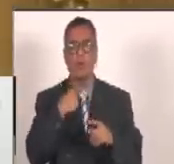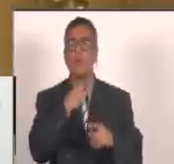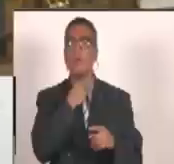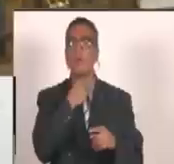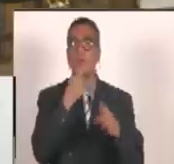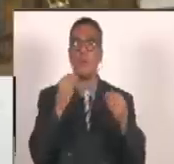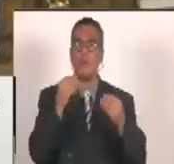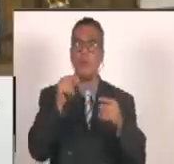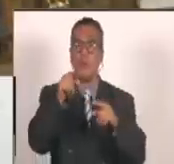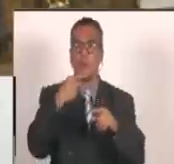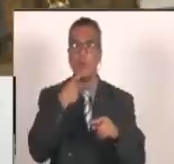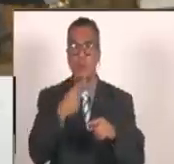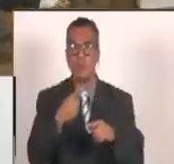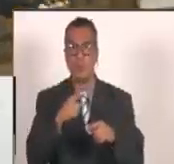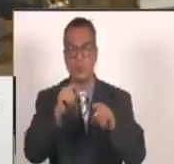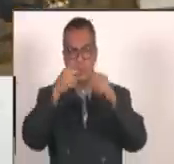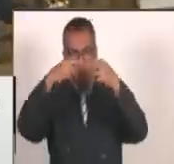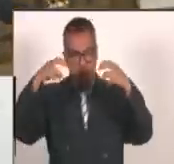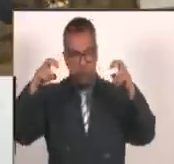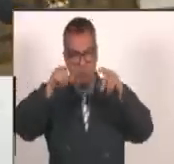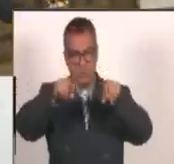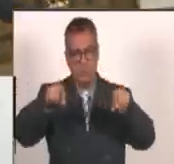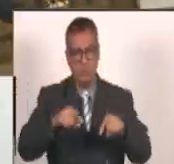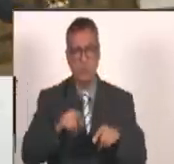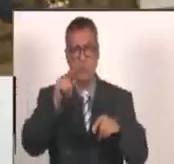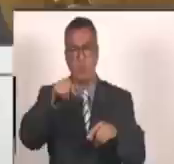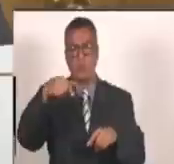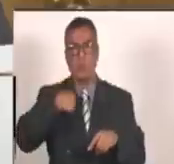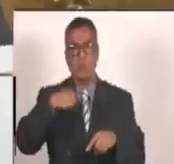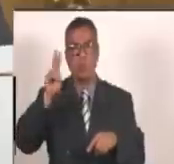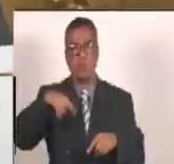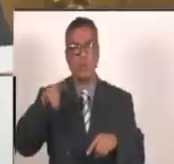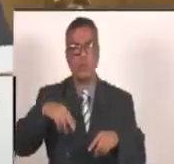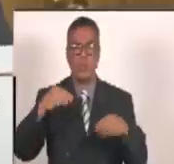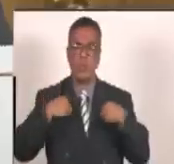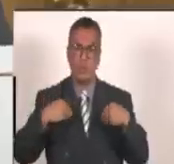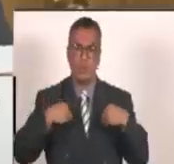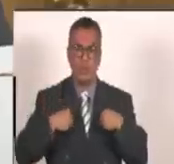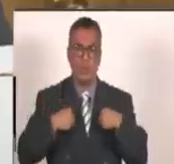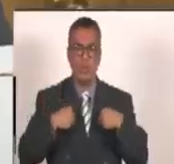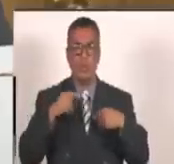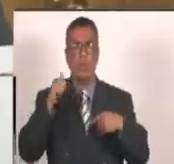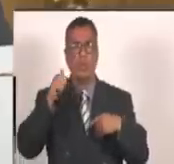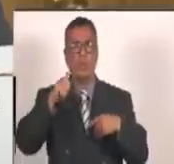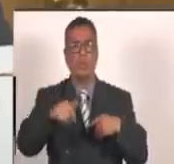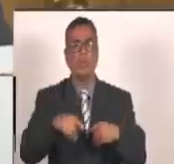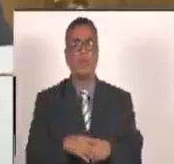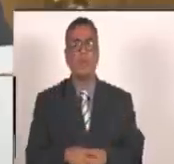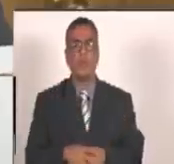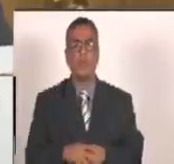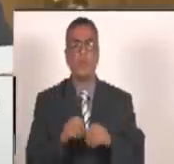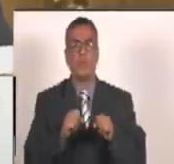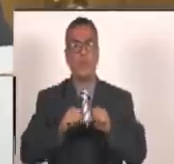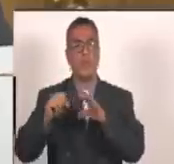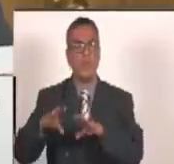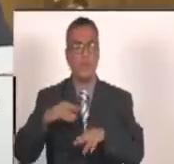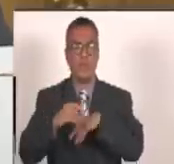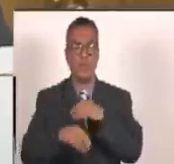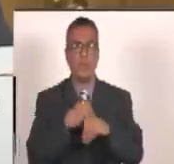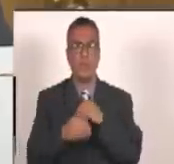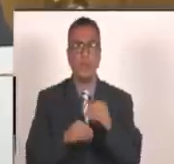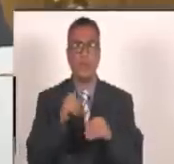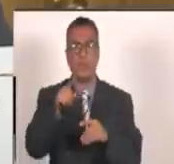preferidas era la siguiente, cito: uno nunca vive lo suficiente para dejar de